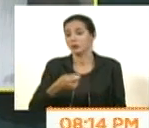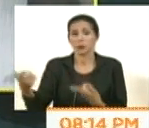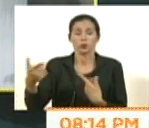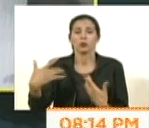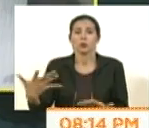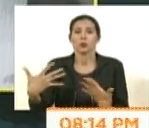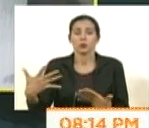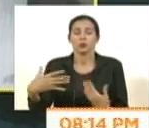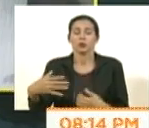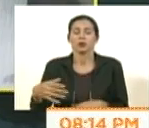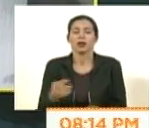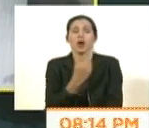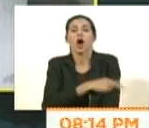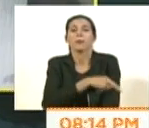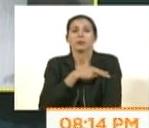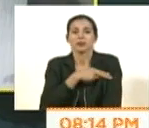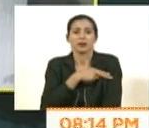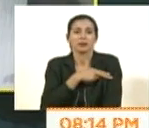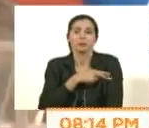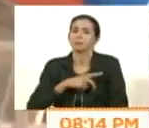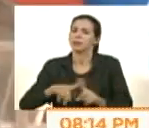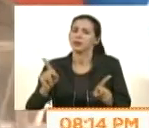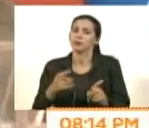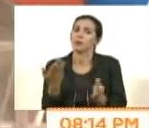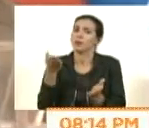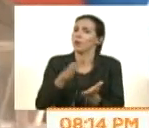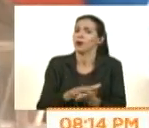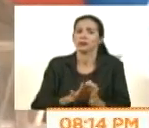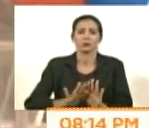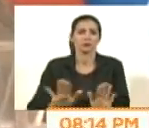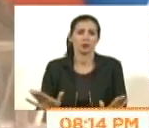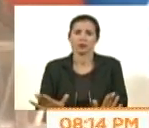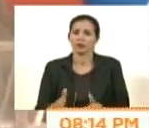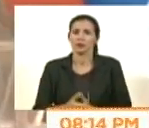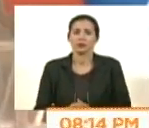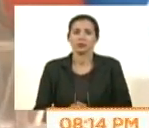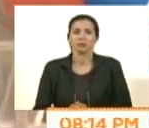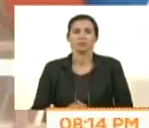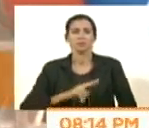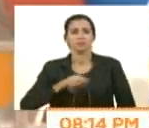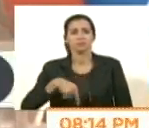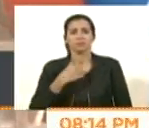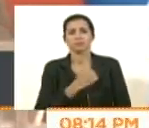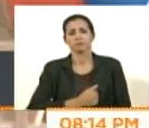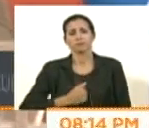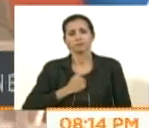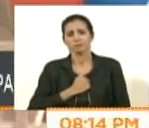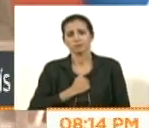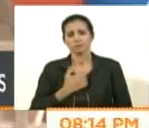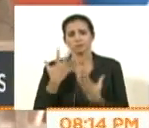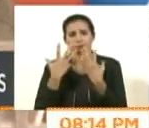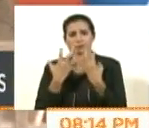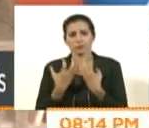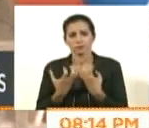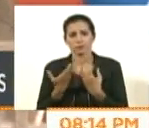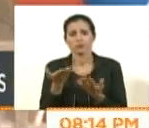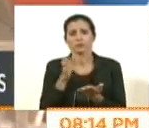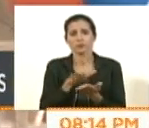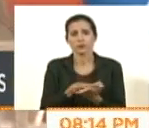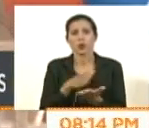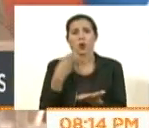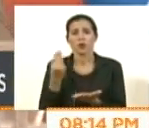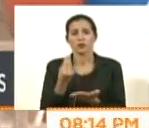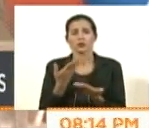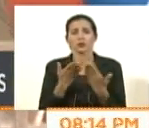hospitalario sin vida. Nosotros desde aquí lamentamos el fallecimiento de este